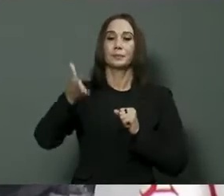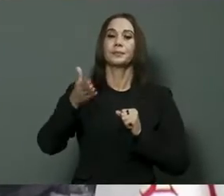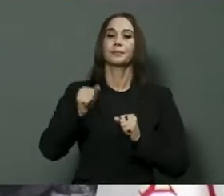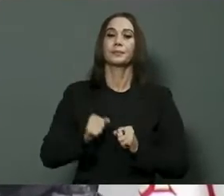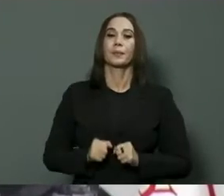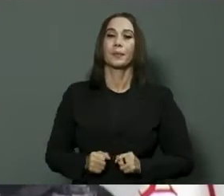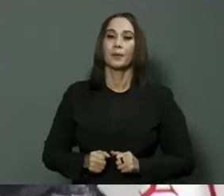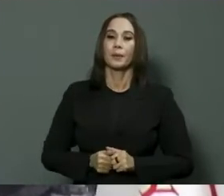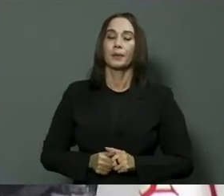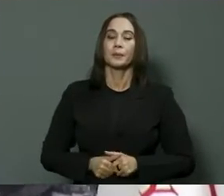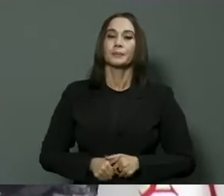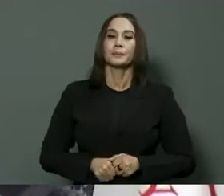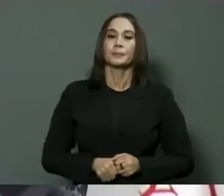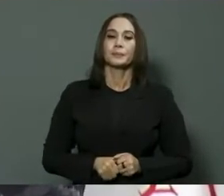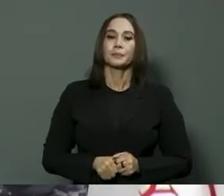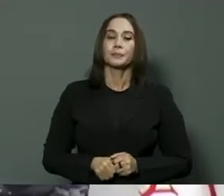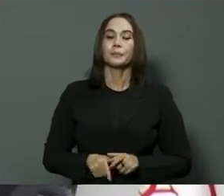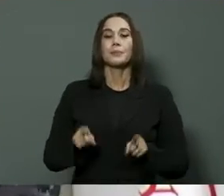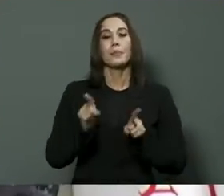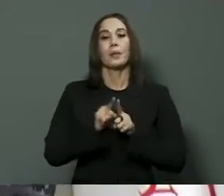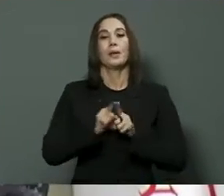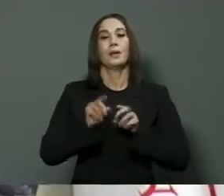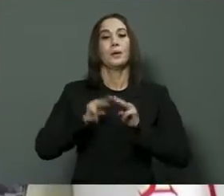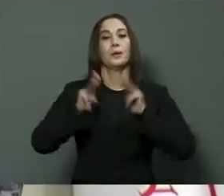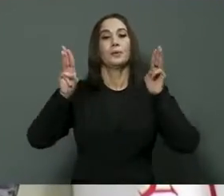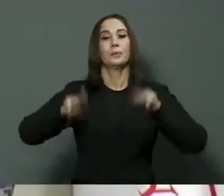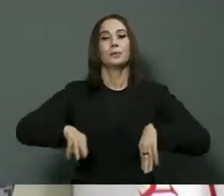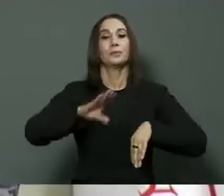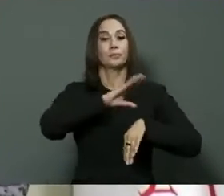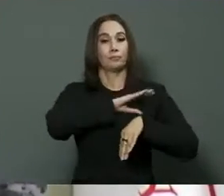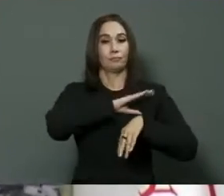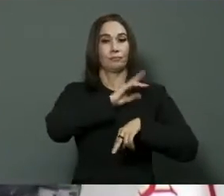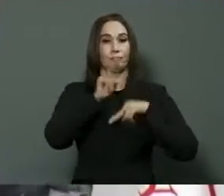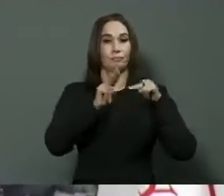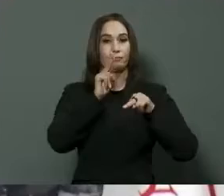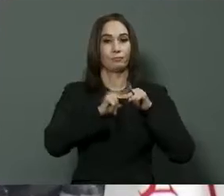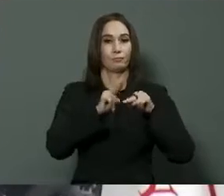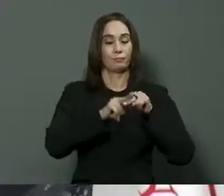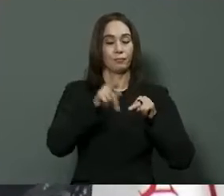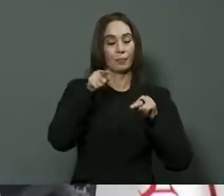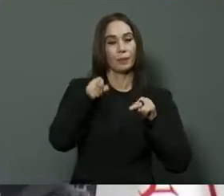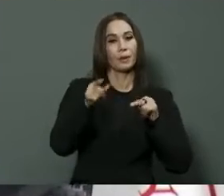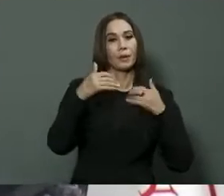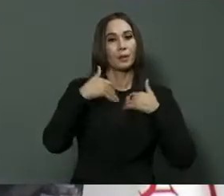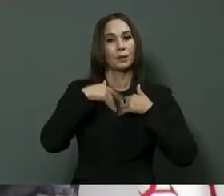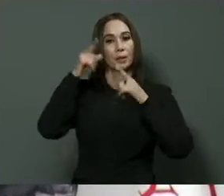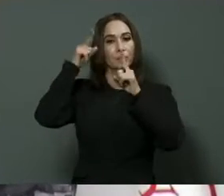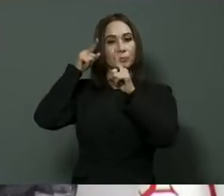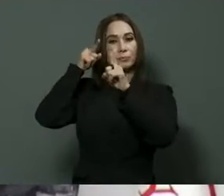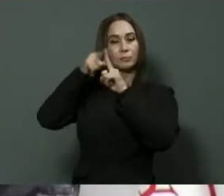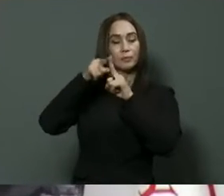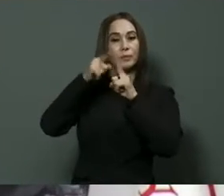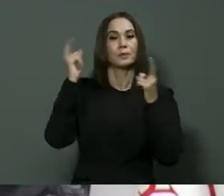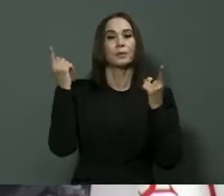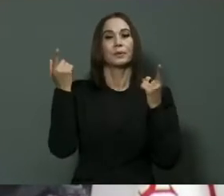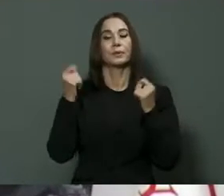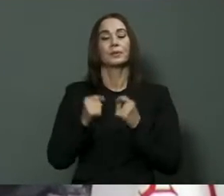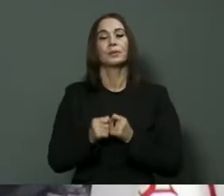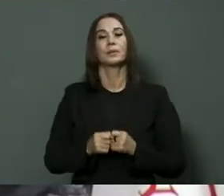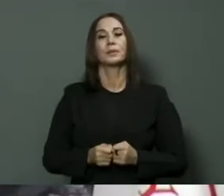presidente constitucional y nuestro señor ministro de Interior y Policía, tiene como propósitos